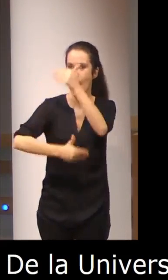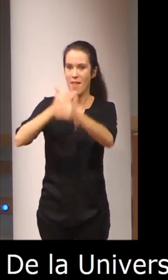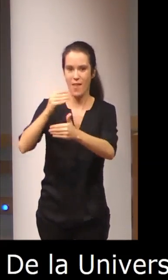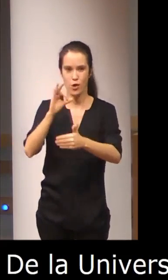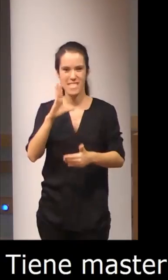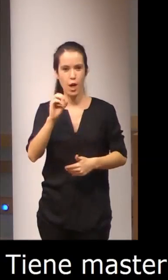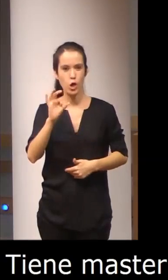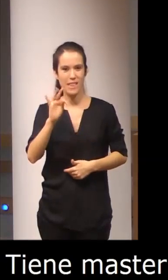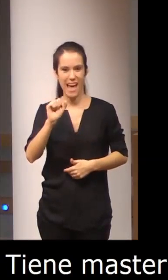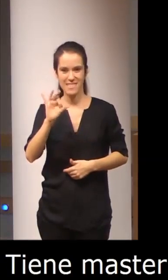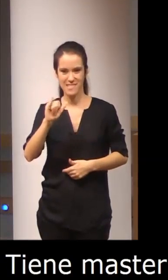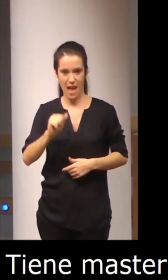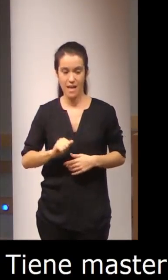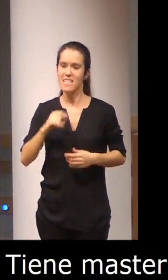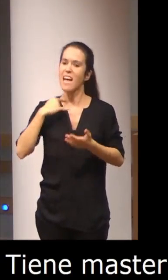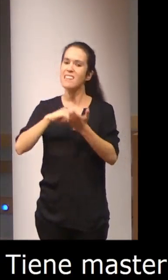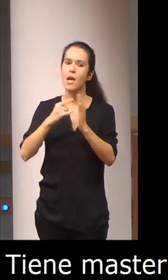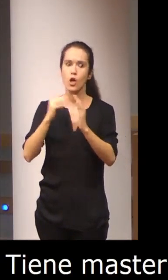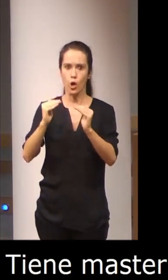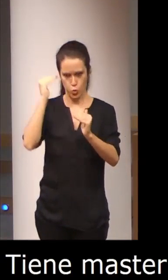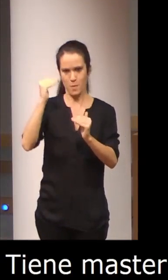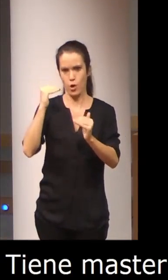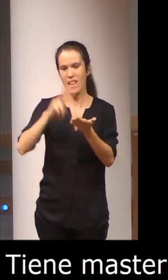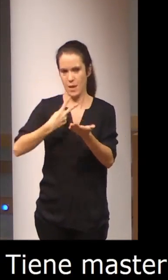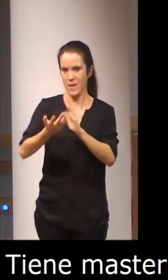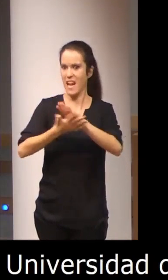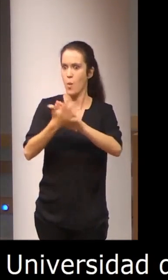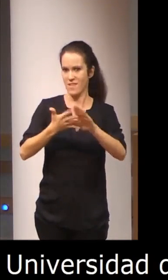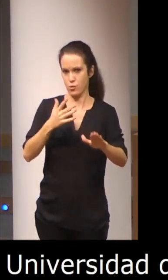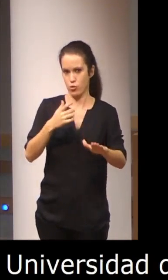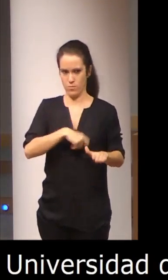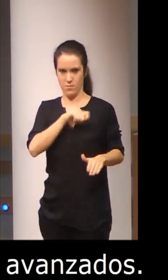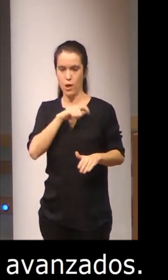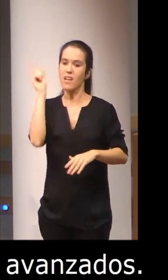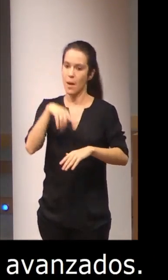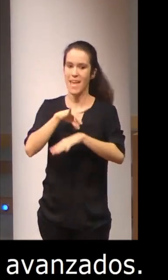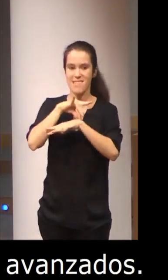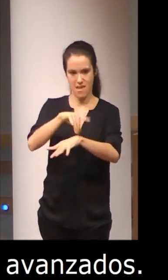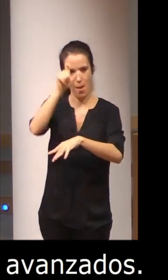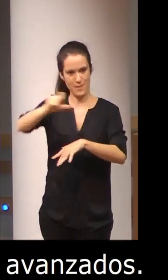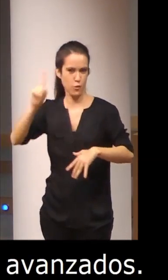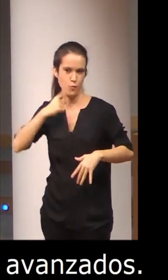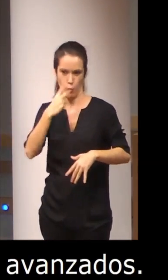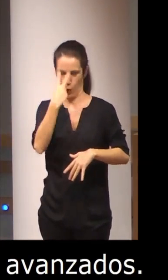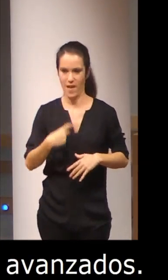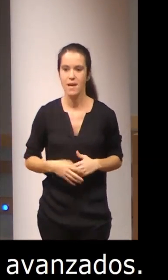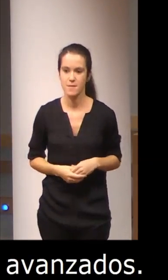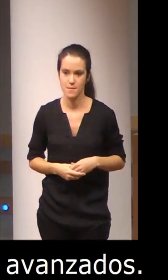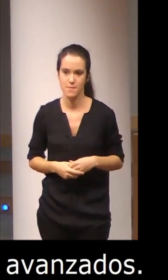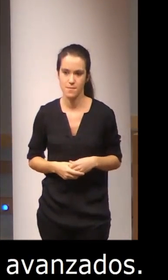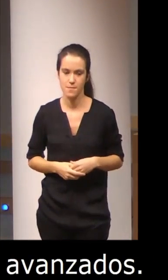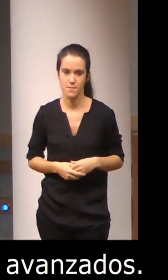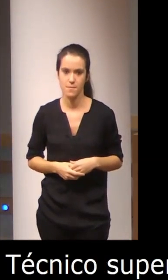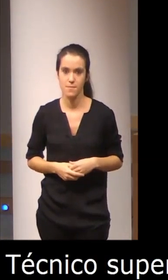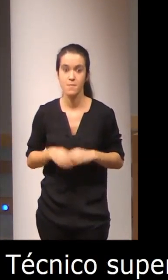Psicostasia, es técnico superior intérprete de lengua de signos española y es guía de personas sordociegas.